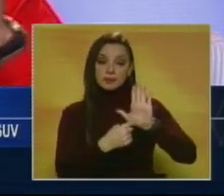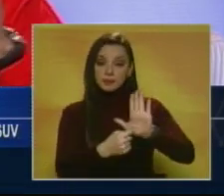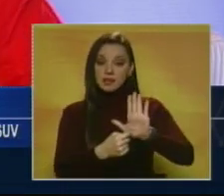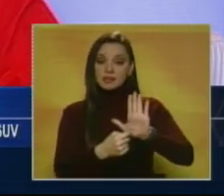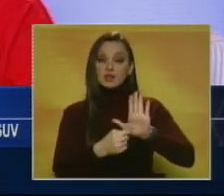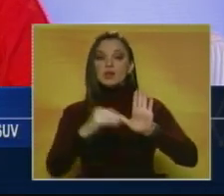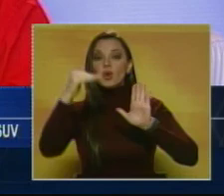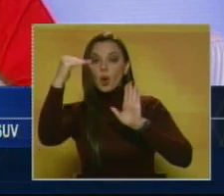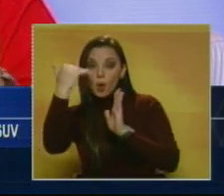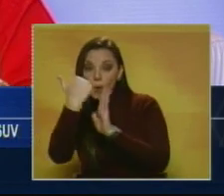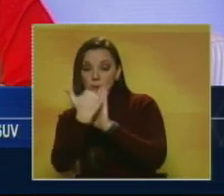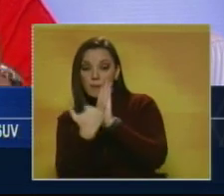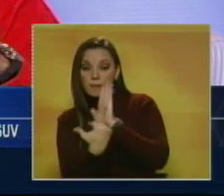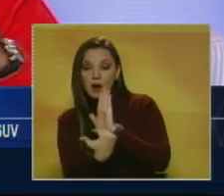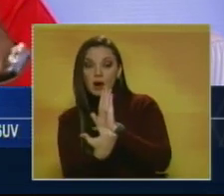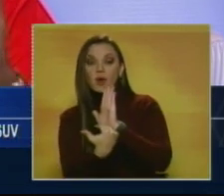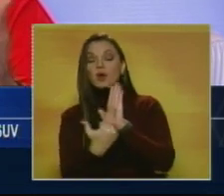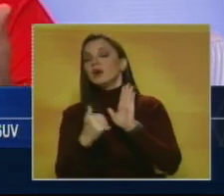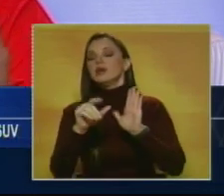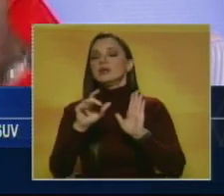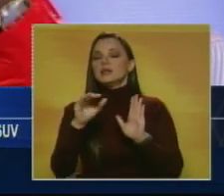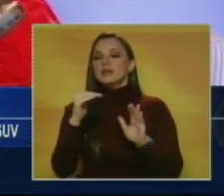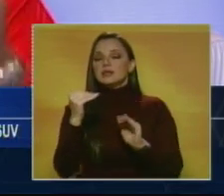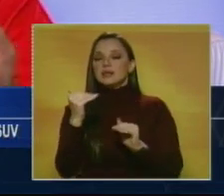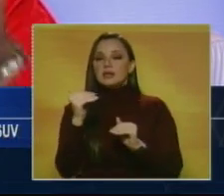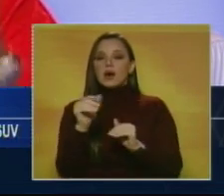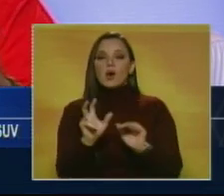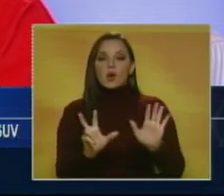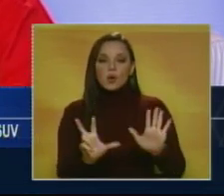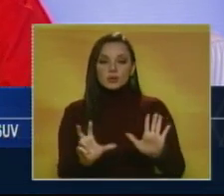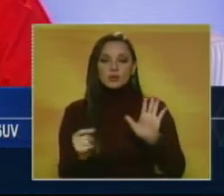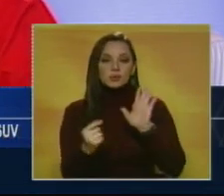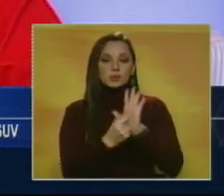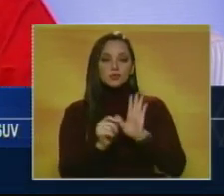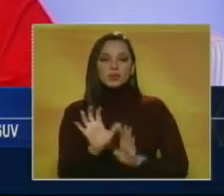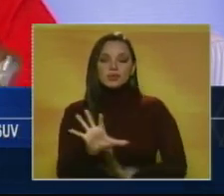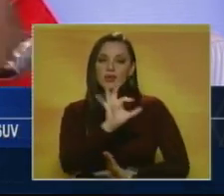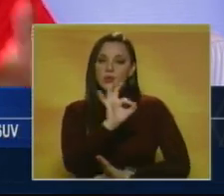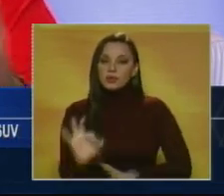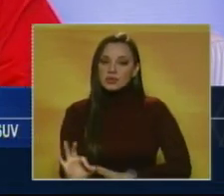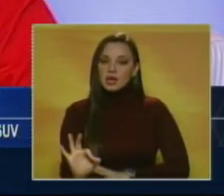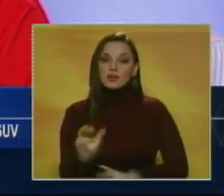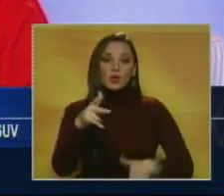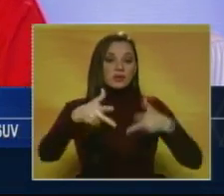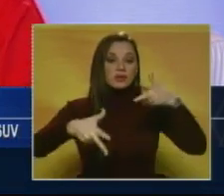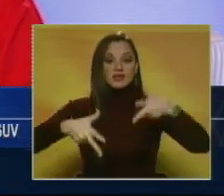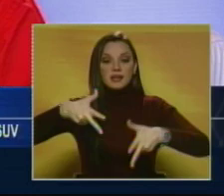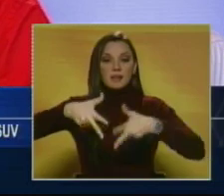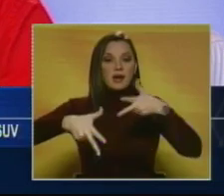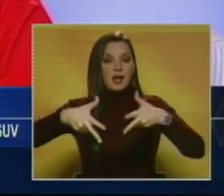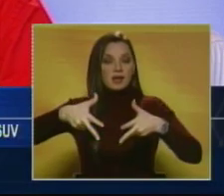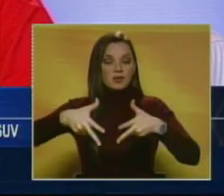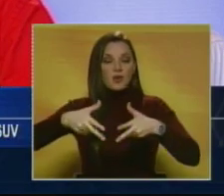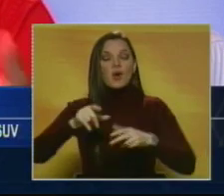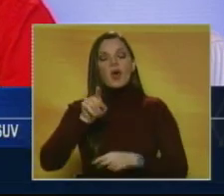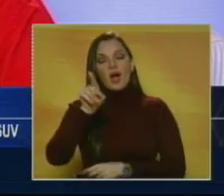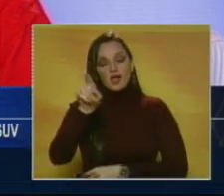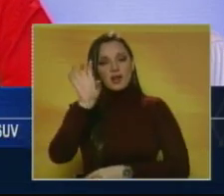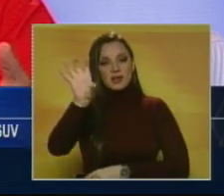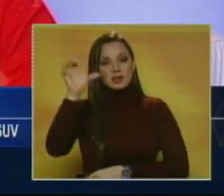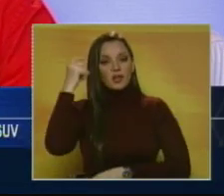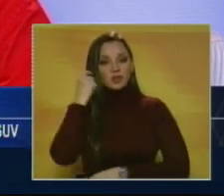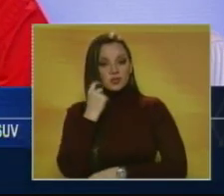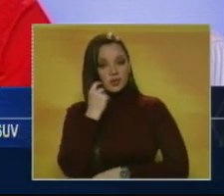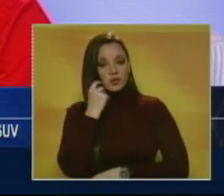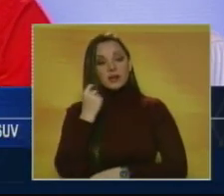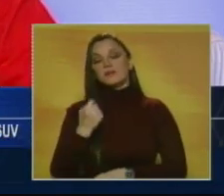una disminución, por el contrario, una disminución del 8.5% del indicador de la inseguridad como